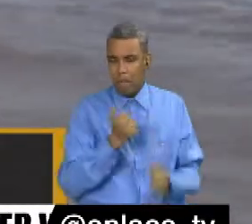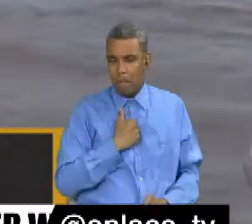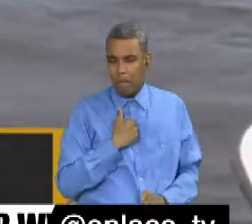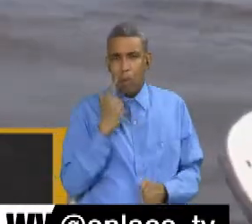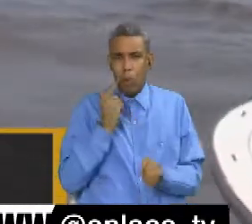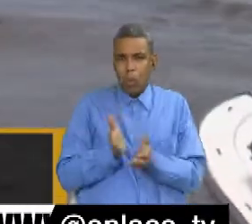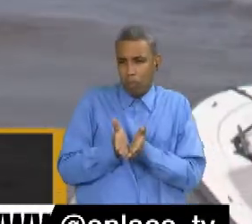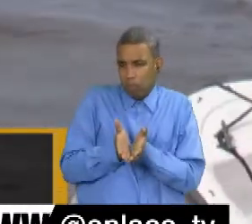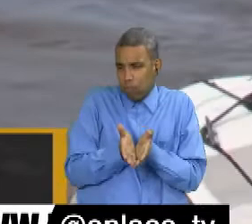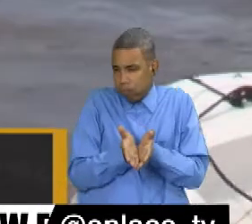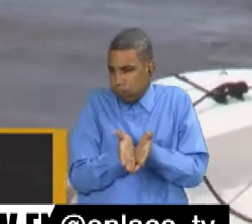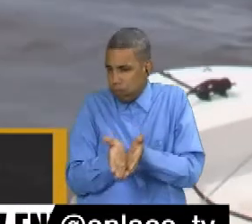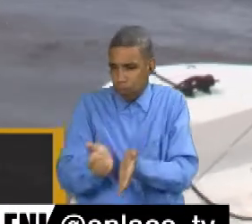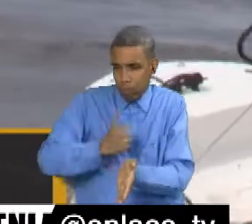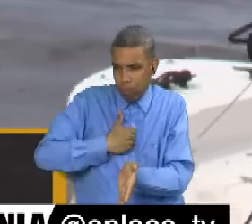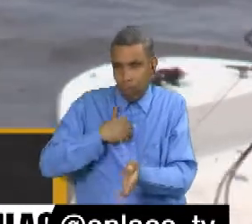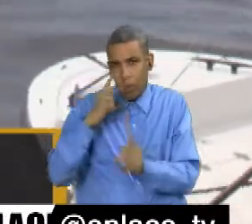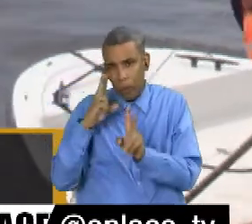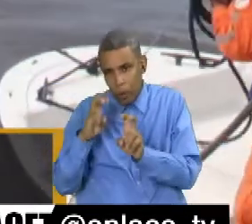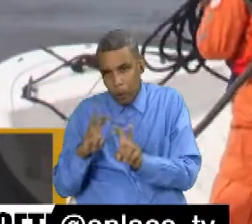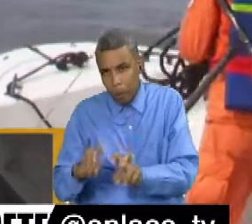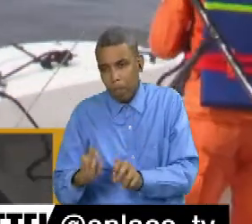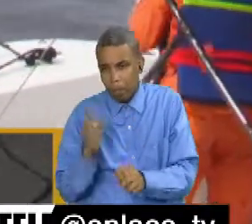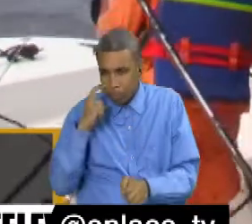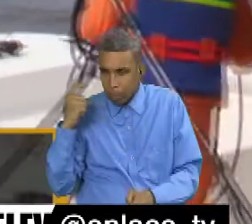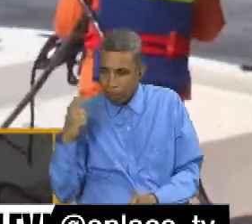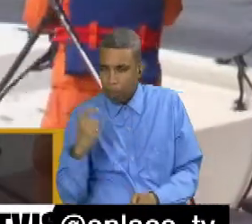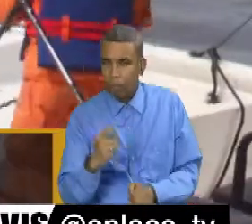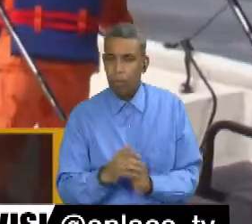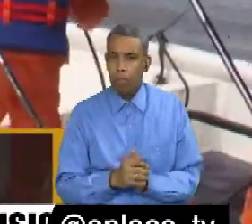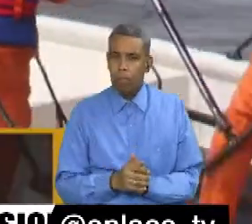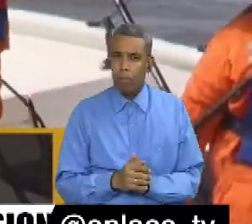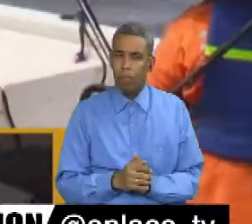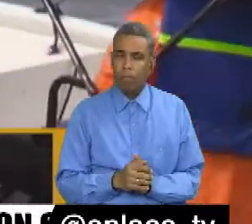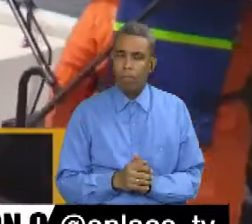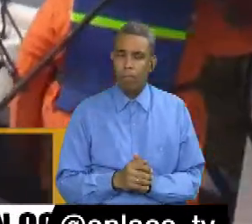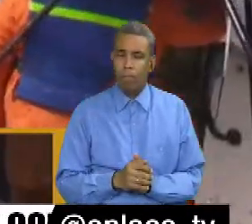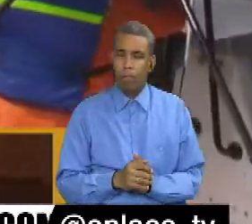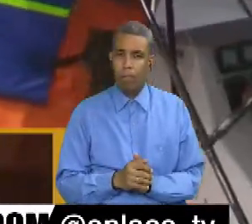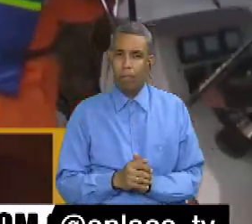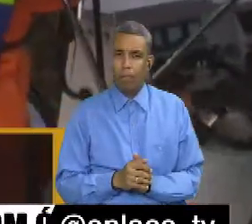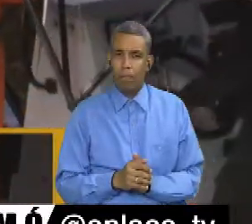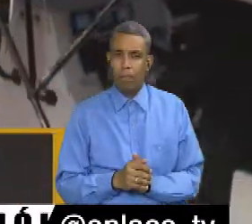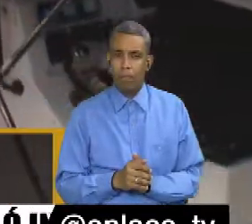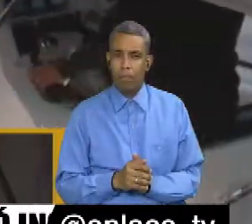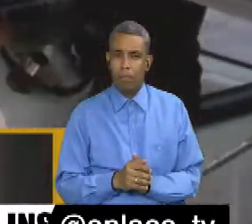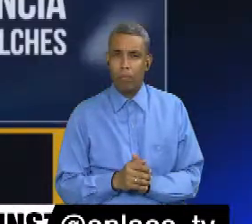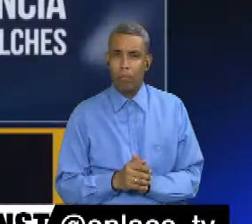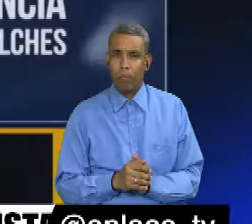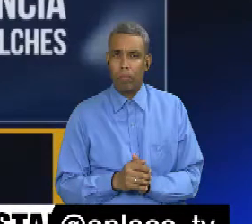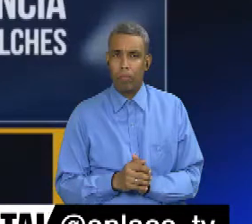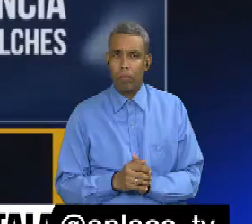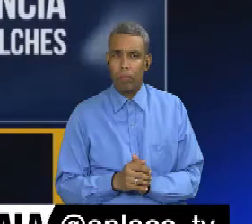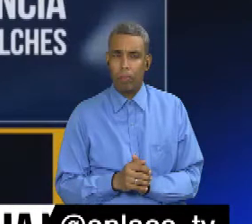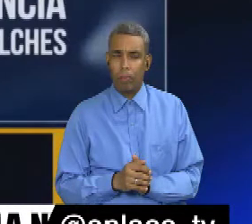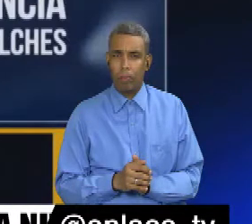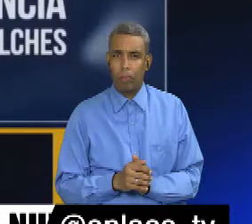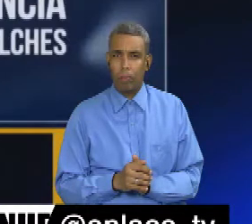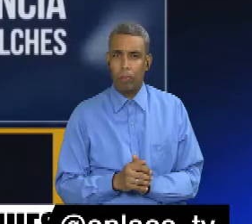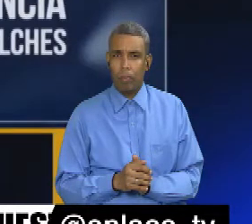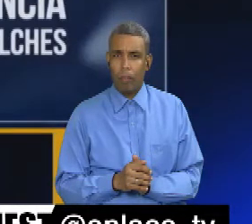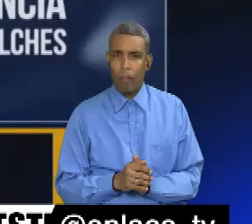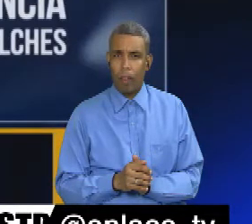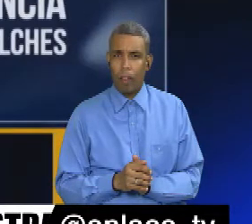que ya cumplió 24 horas, tiene un elemento que investigan quienes participan de la búsqueda. La señora que está viva en una